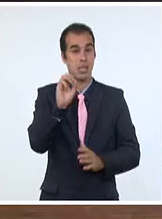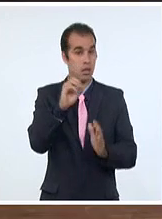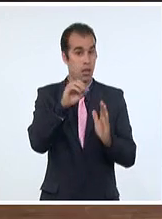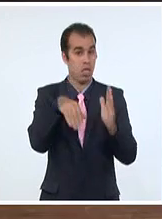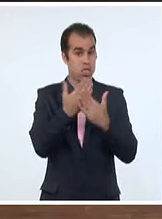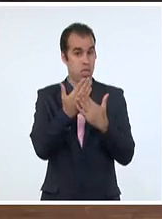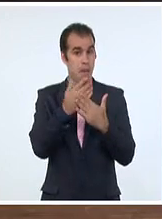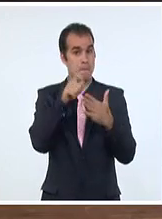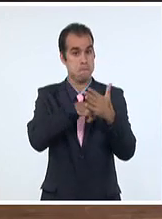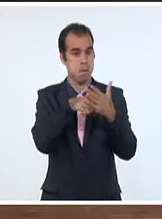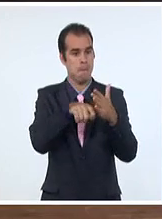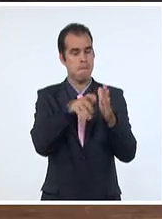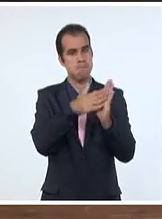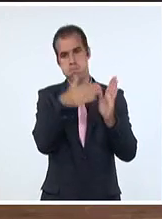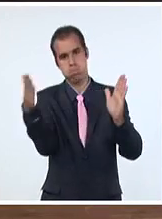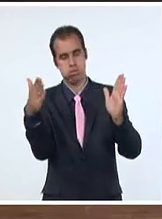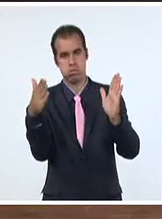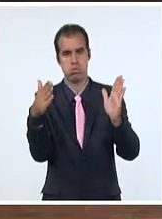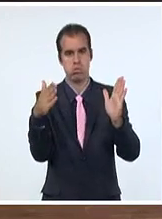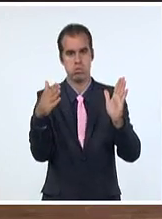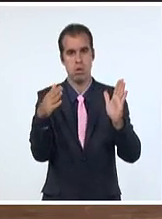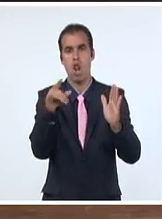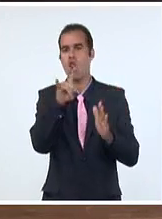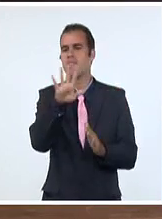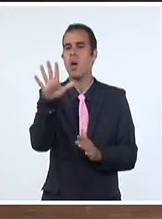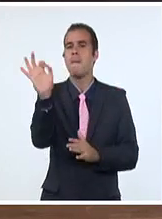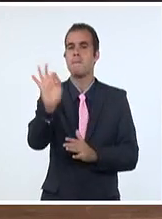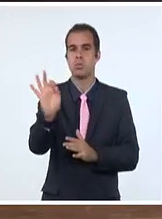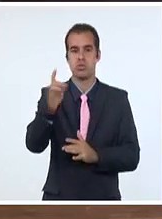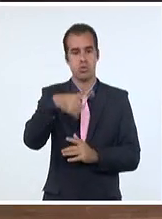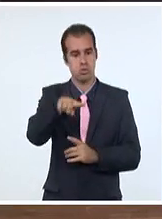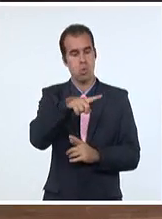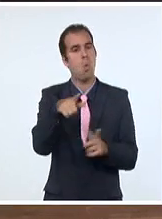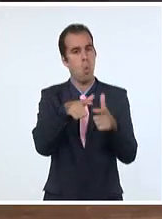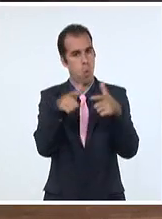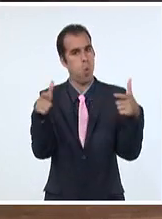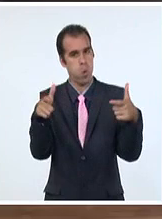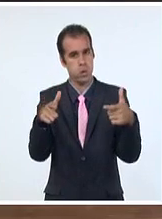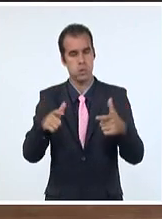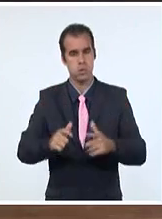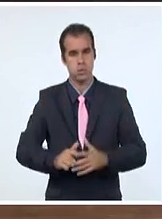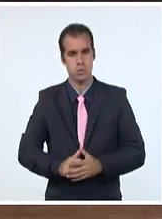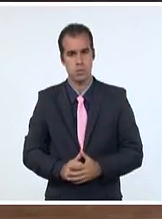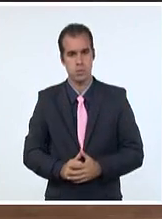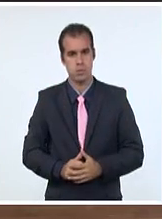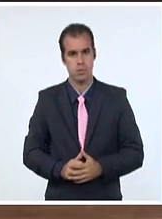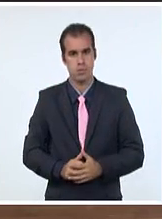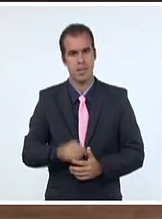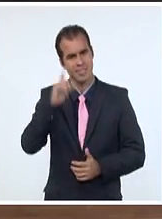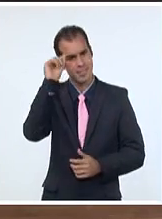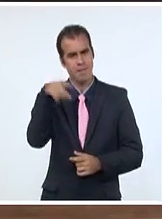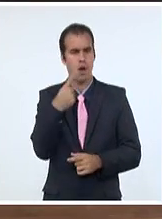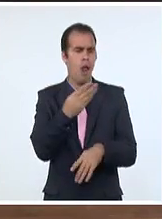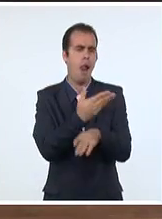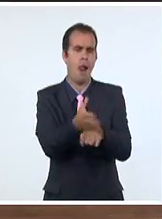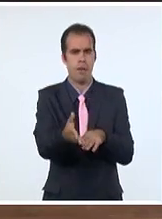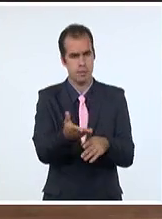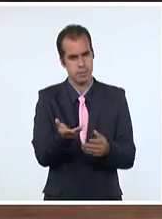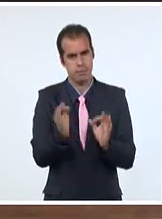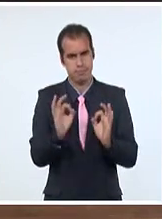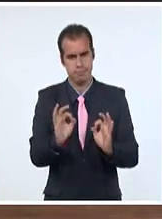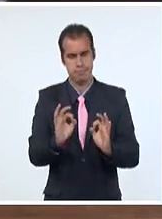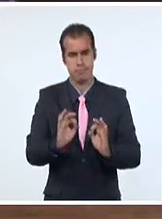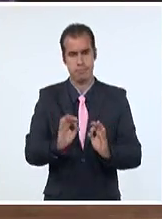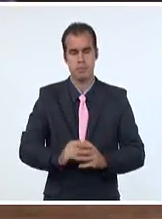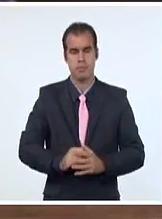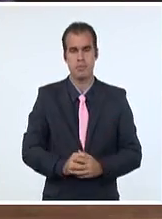es el 95% del total de los bultos que teníamos atrasados. Pero